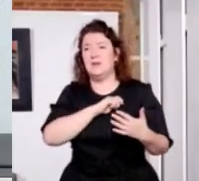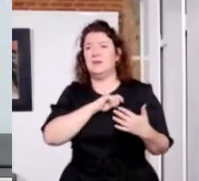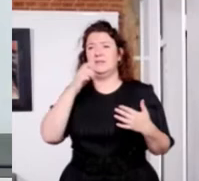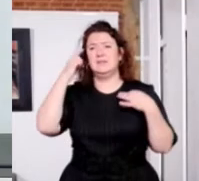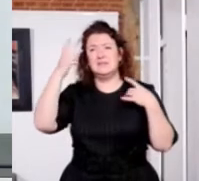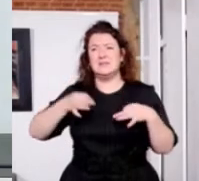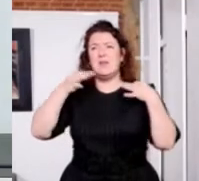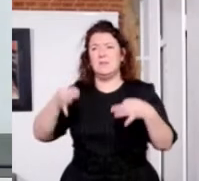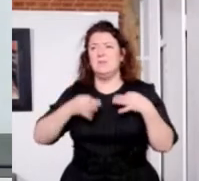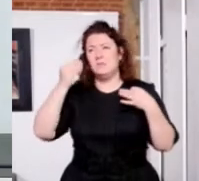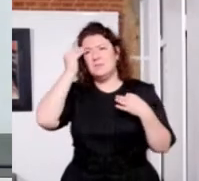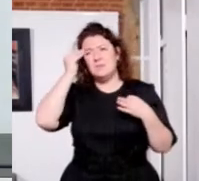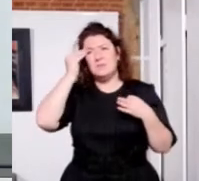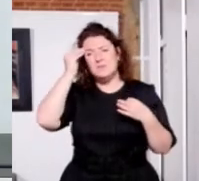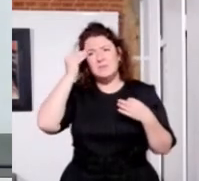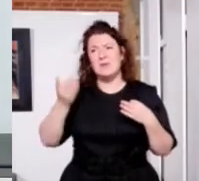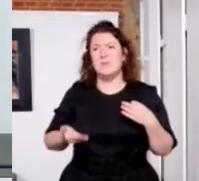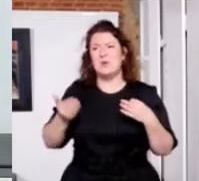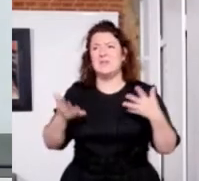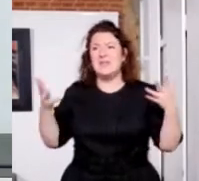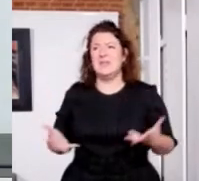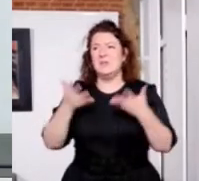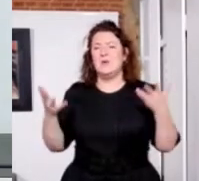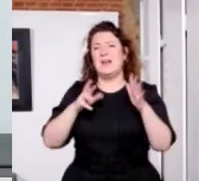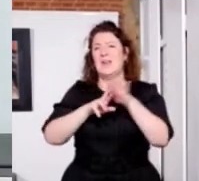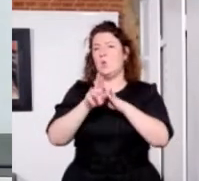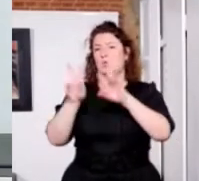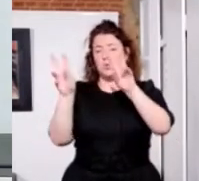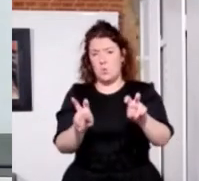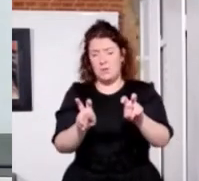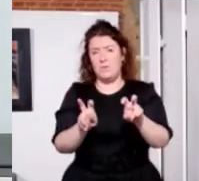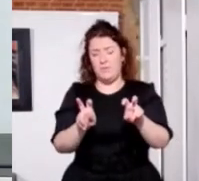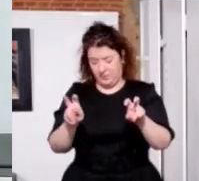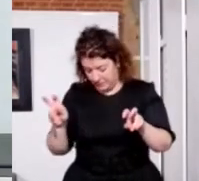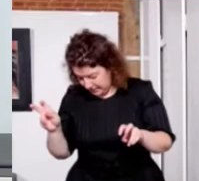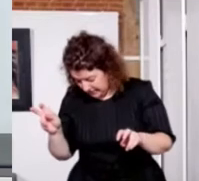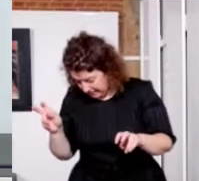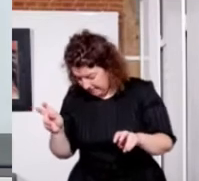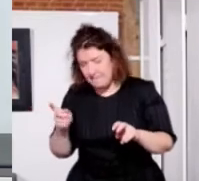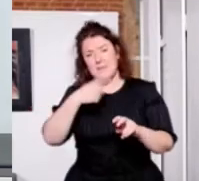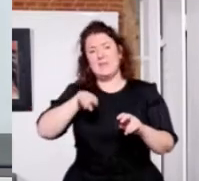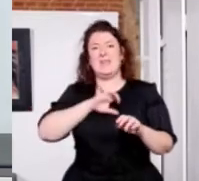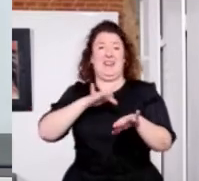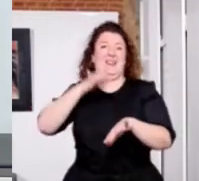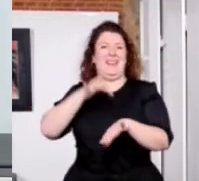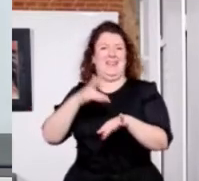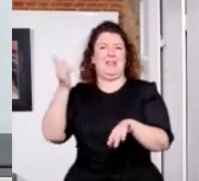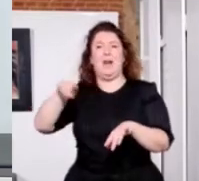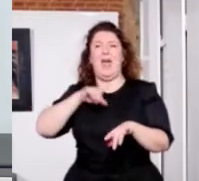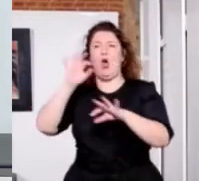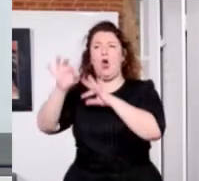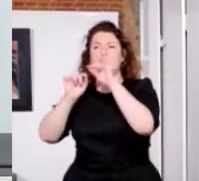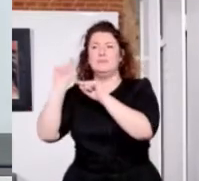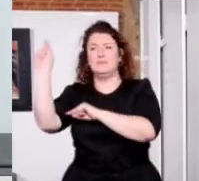que era importante impulsar nuevos recursos, en este caso digitales, para apoyar a las organizaciones del